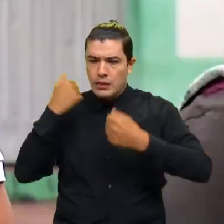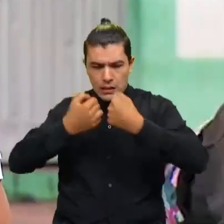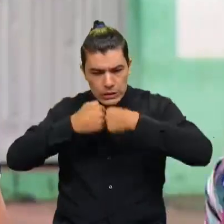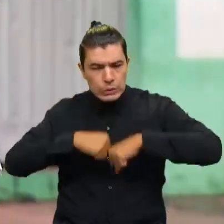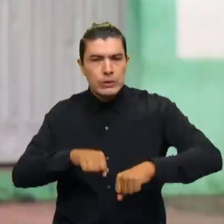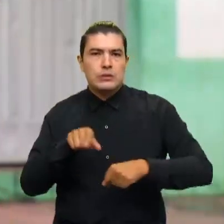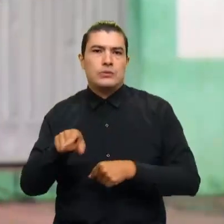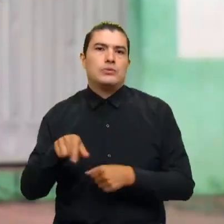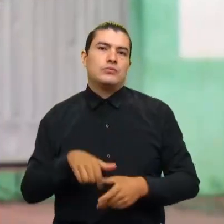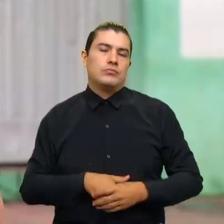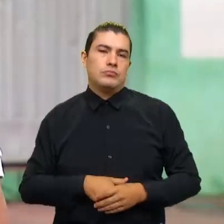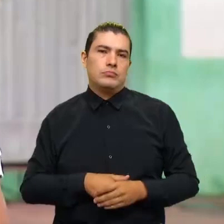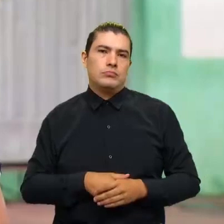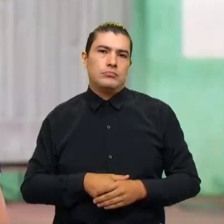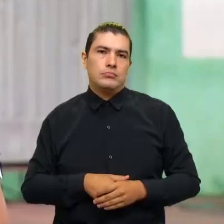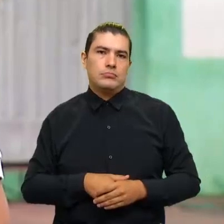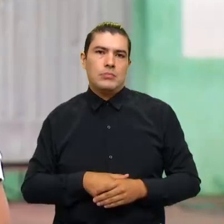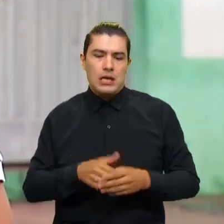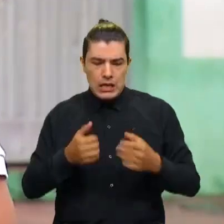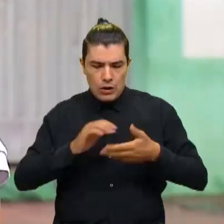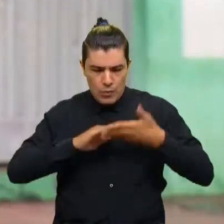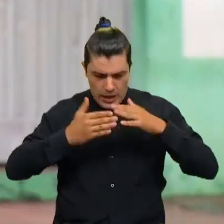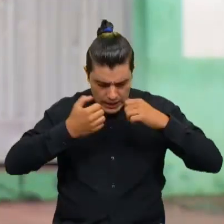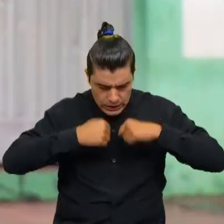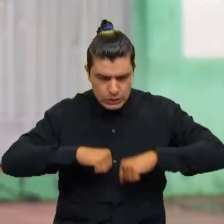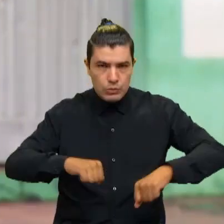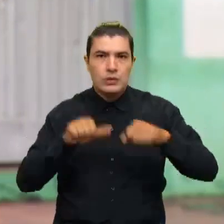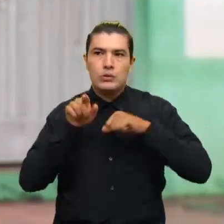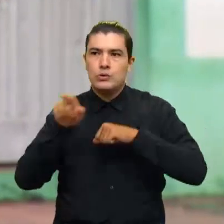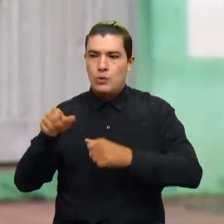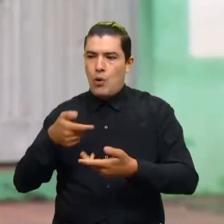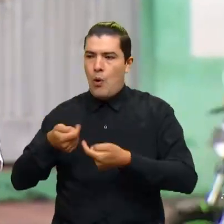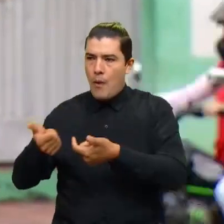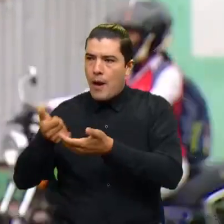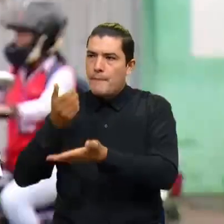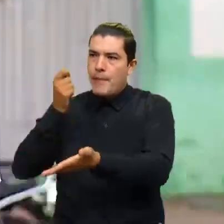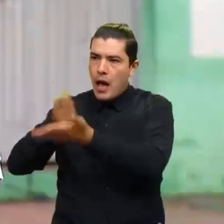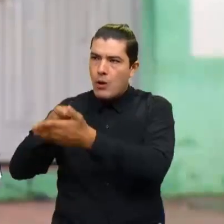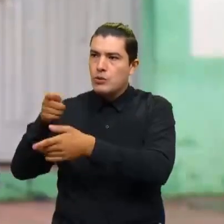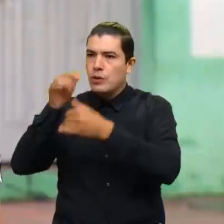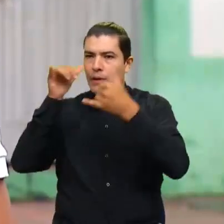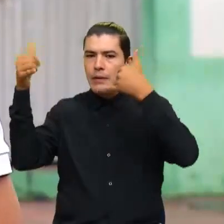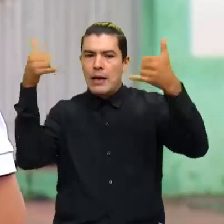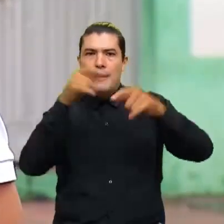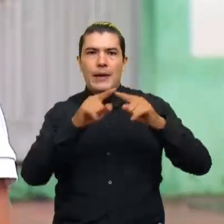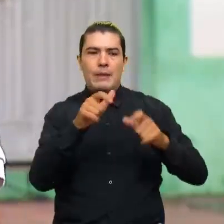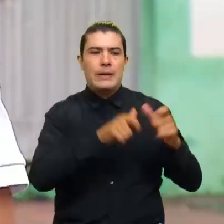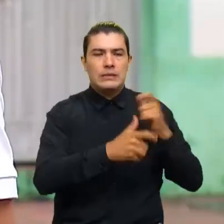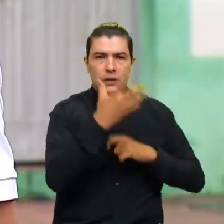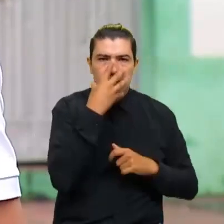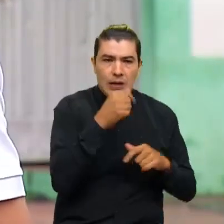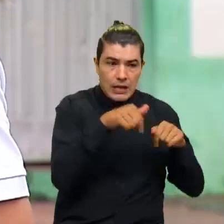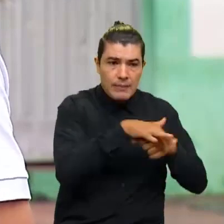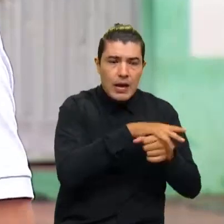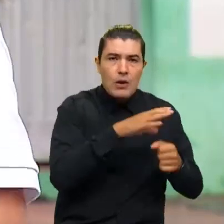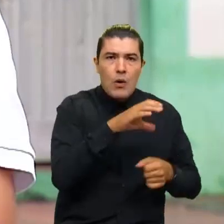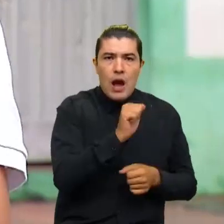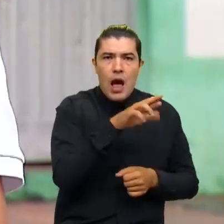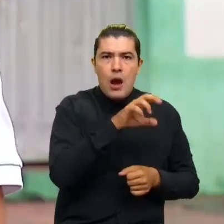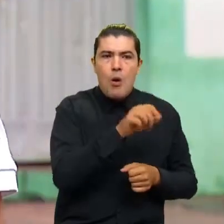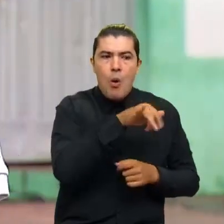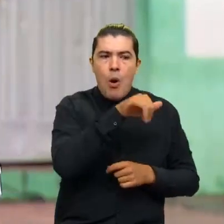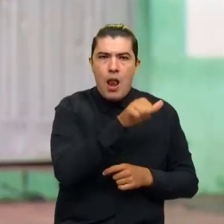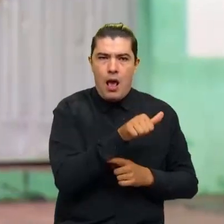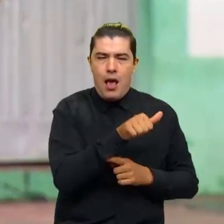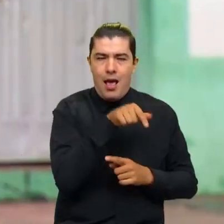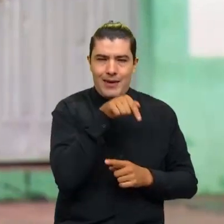comunidad. Estos bandidos que están siendo organizados por algunas personas de Carora, que no quieren que vean que